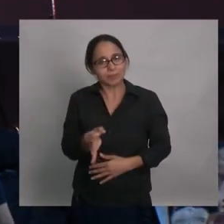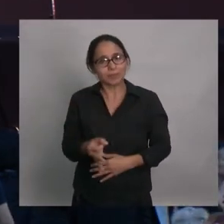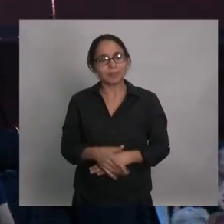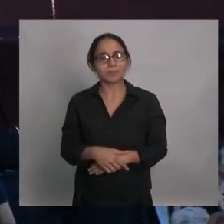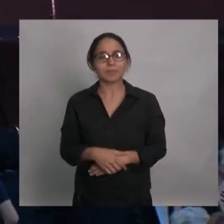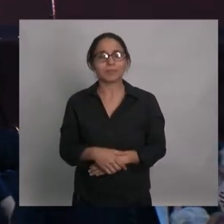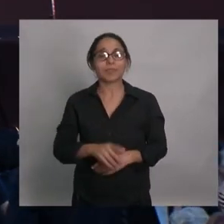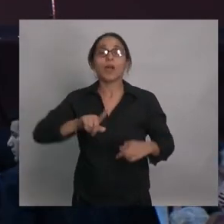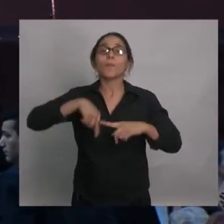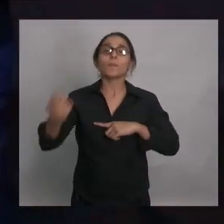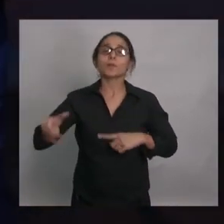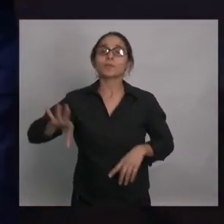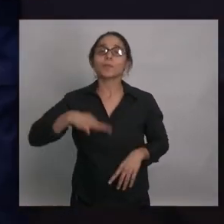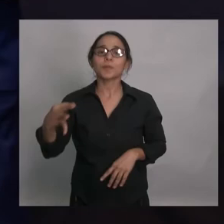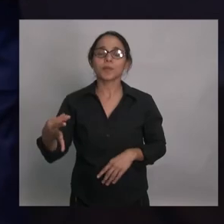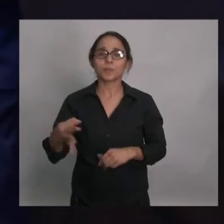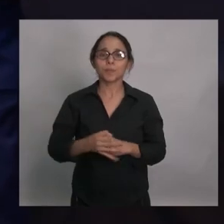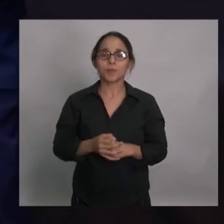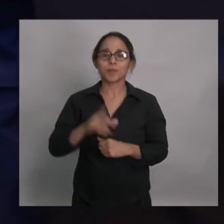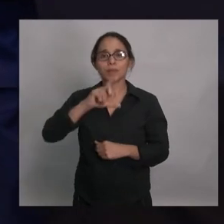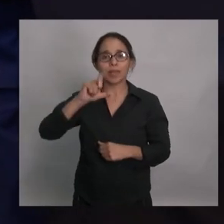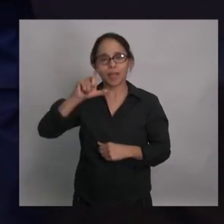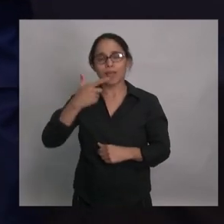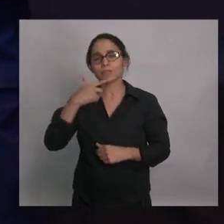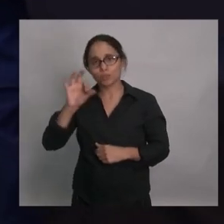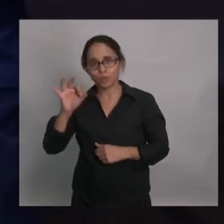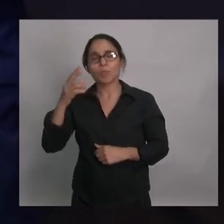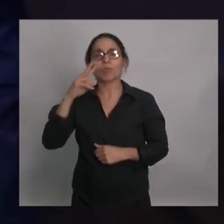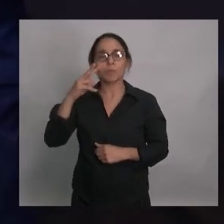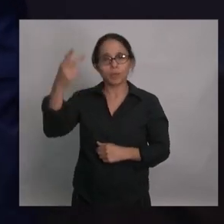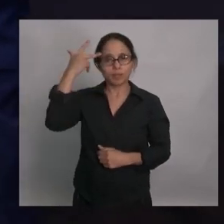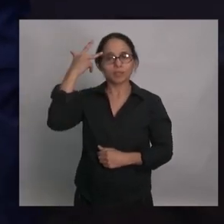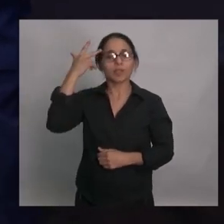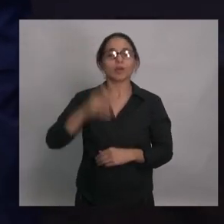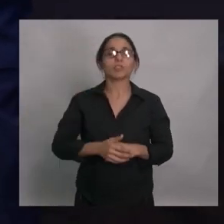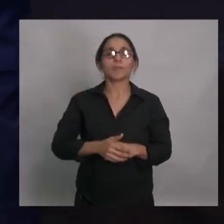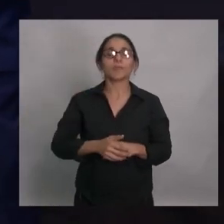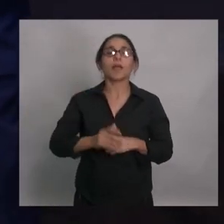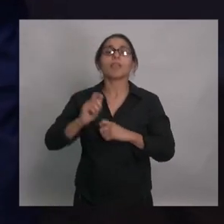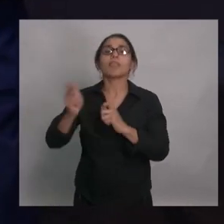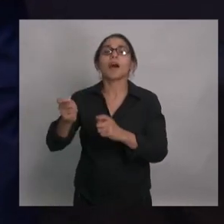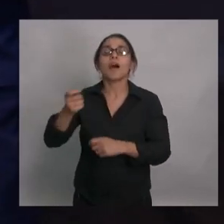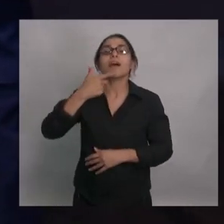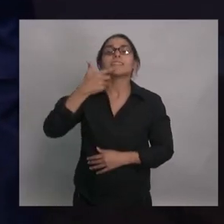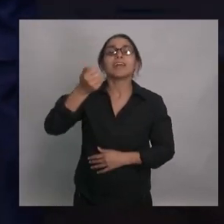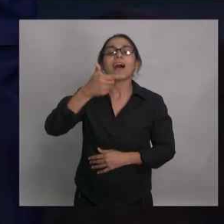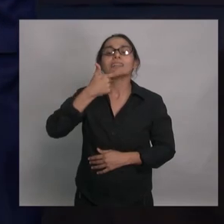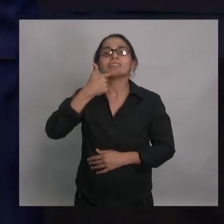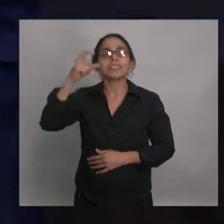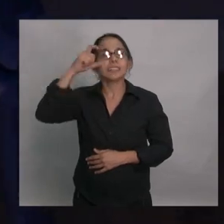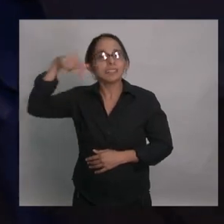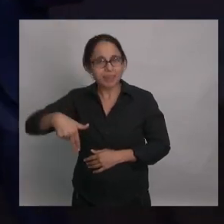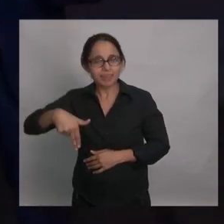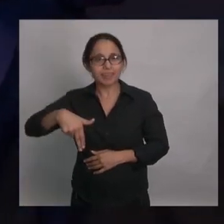el próximo premio flacso 2018 es para sacia saskia sassen